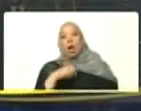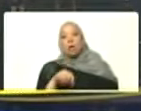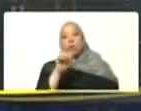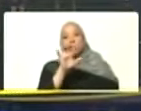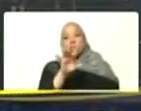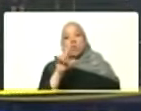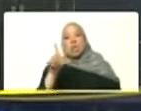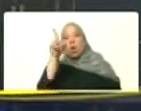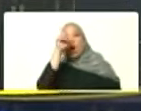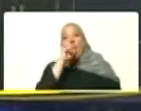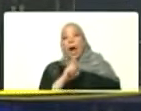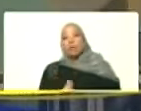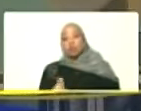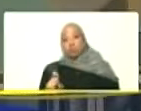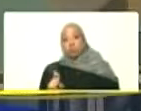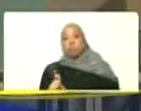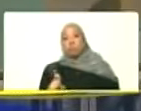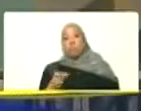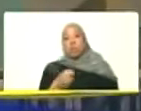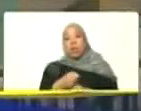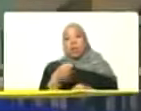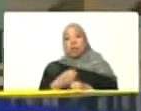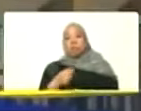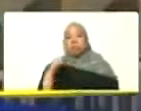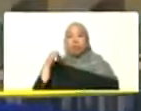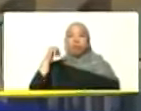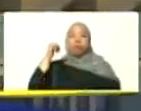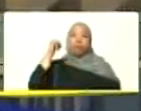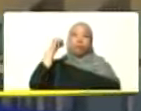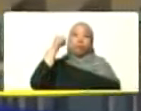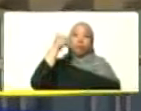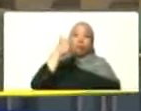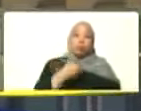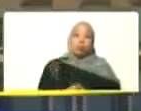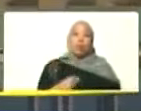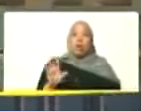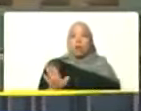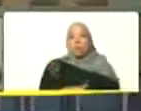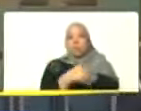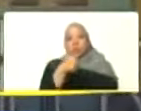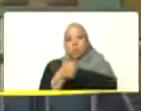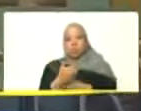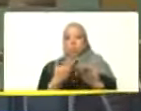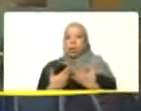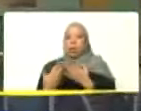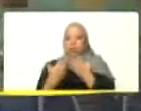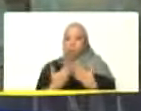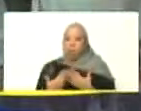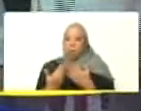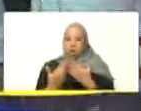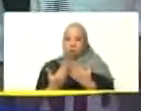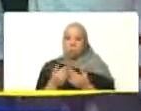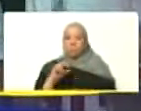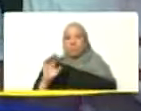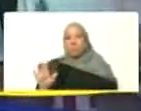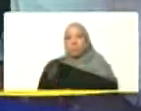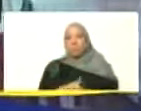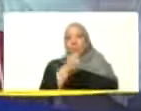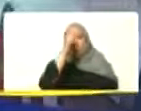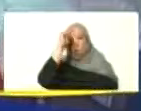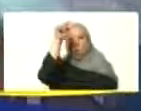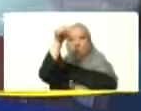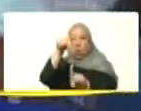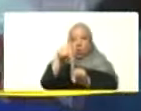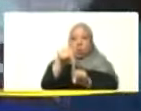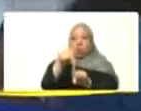51 años y que esperamos, donde nosotros principalmente, nuestro principal